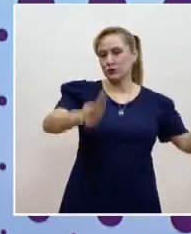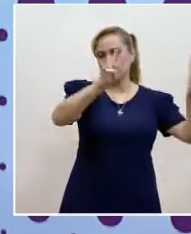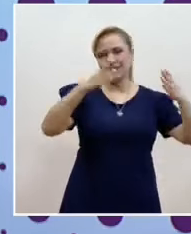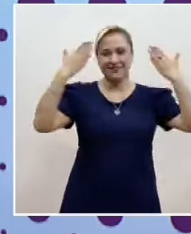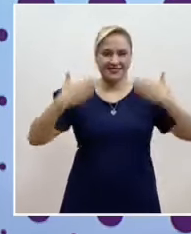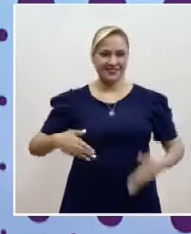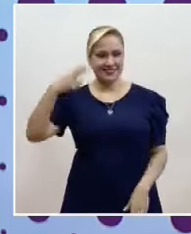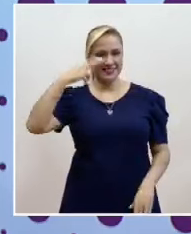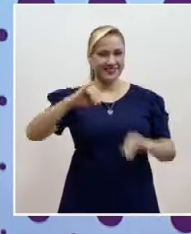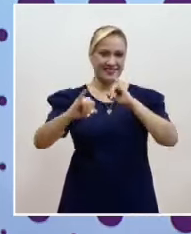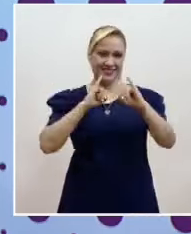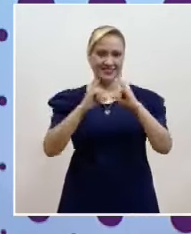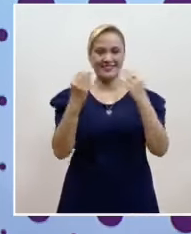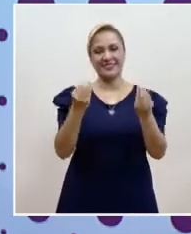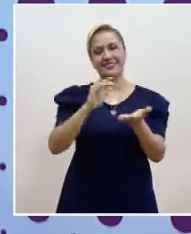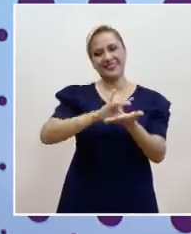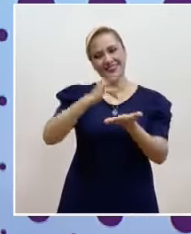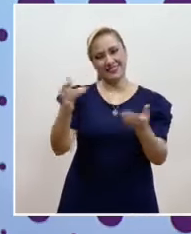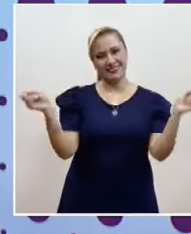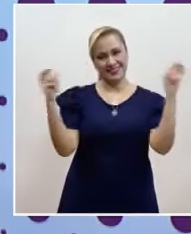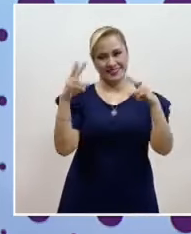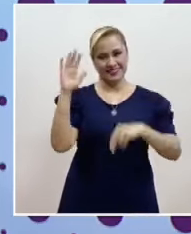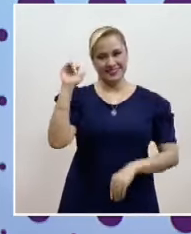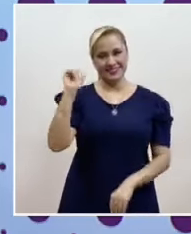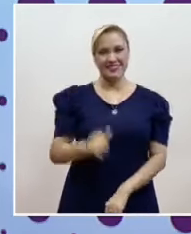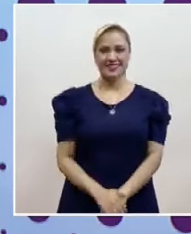de las Naciones Unidas para los Derechos Humanos. Hasta la próxima.